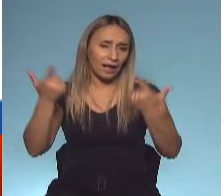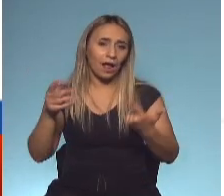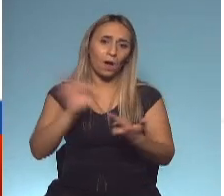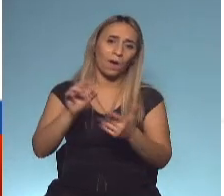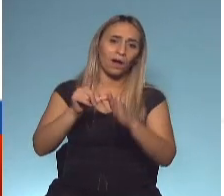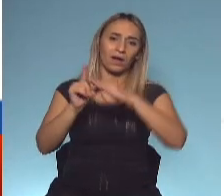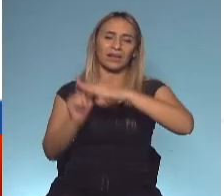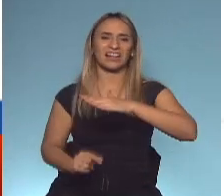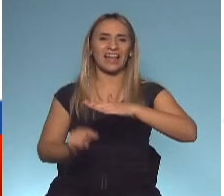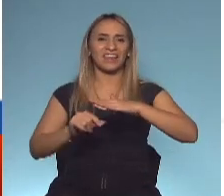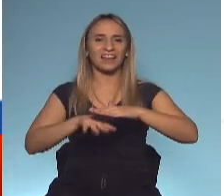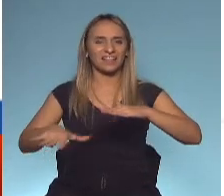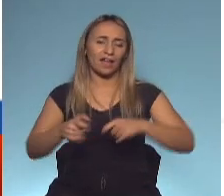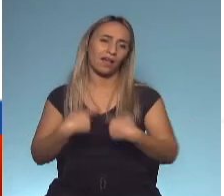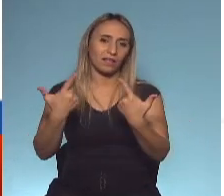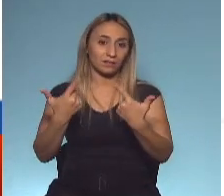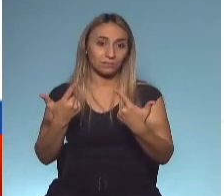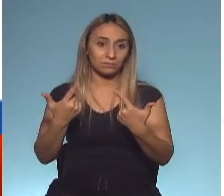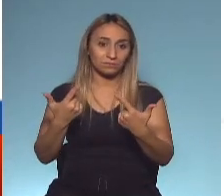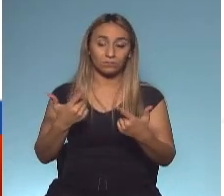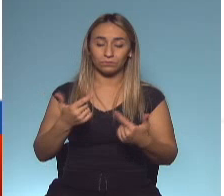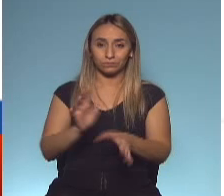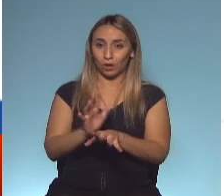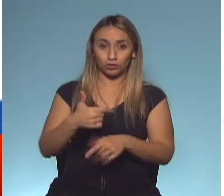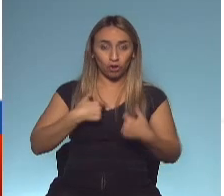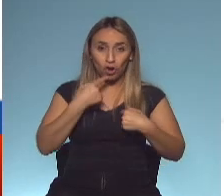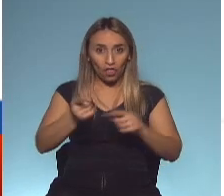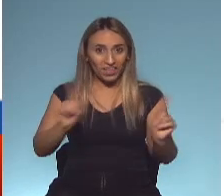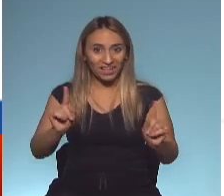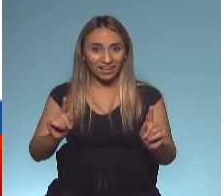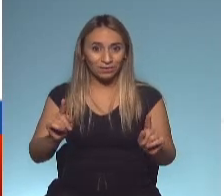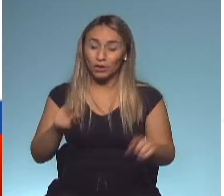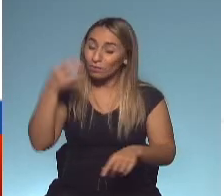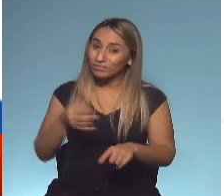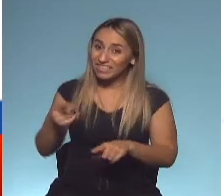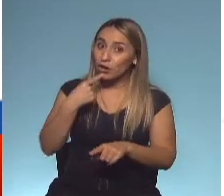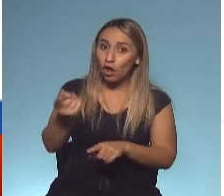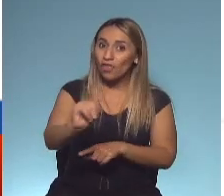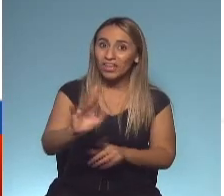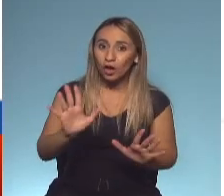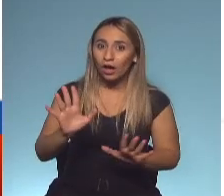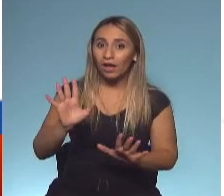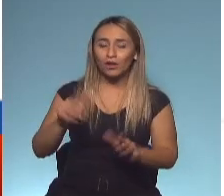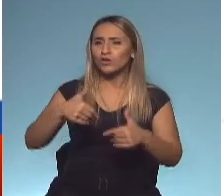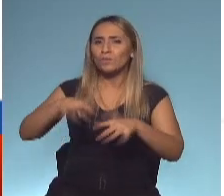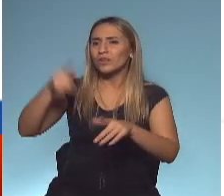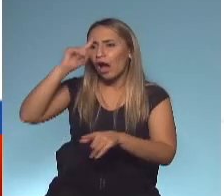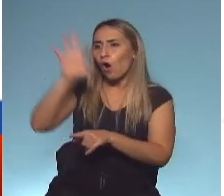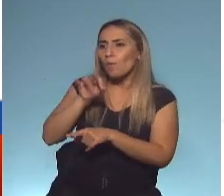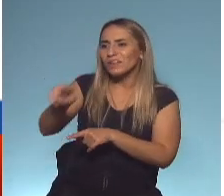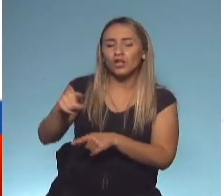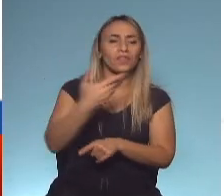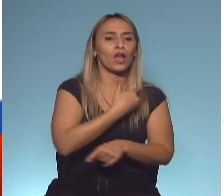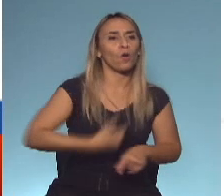porque si dejamos pasar... No sucedió. No. No dijo eso. No. En ningún momento dijo eso. Independientemente de lo que ella considere del acuerdo entre el gobierno